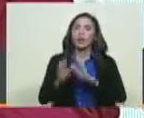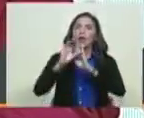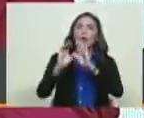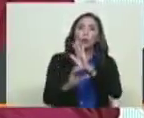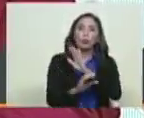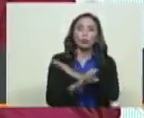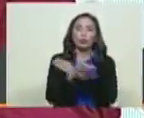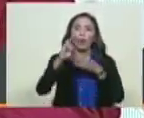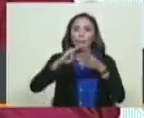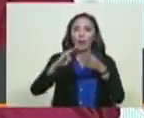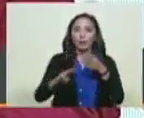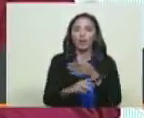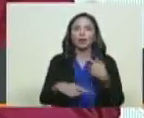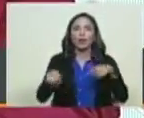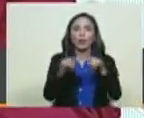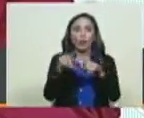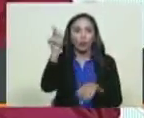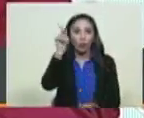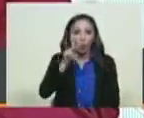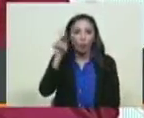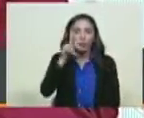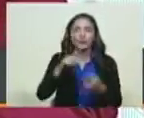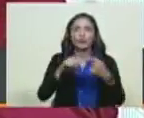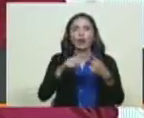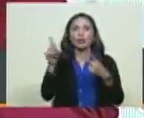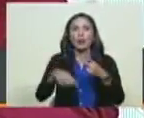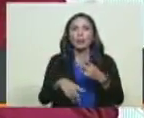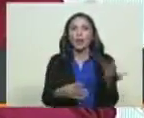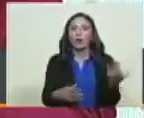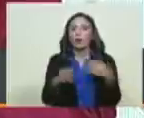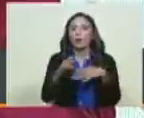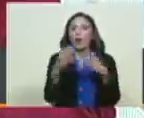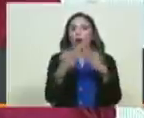formación como profesor y como alumno también